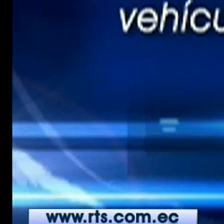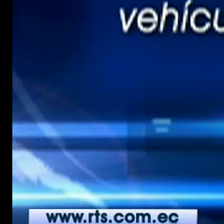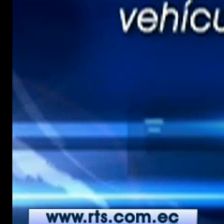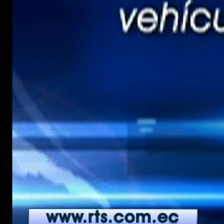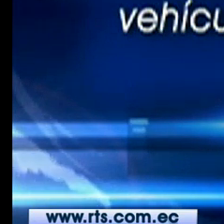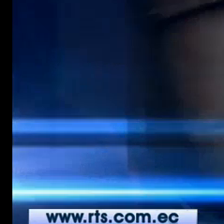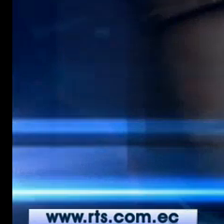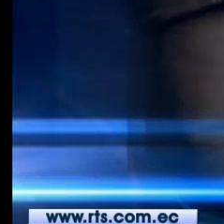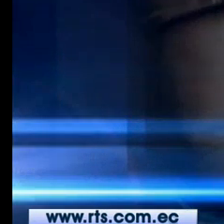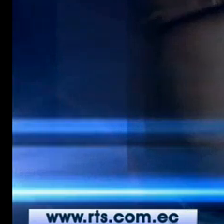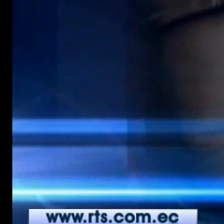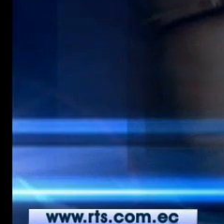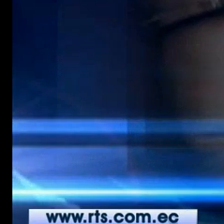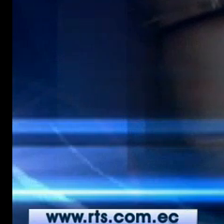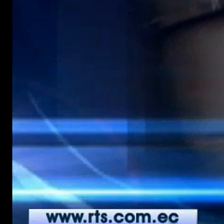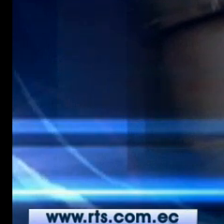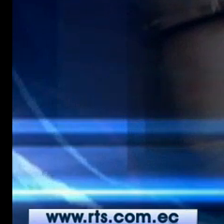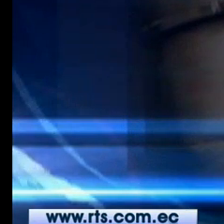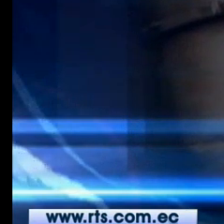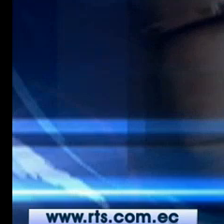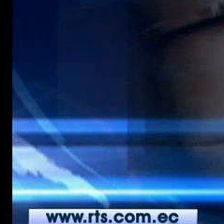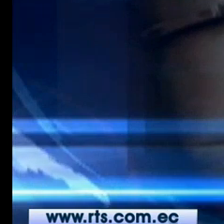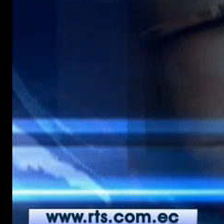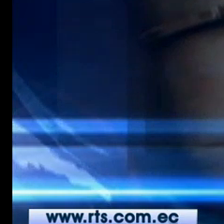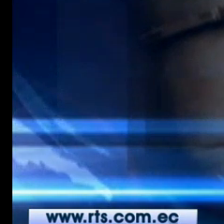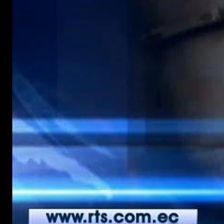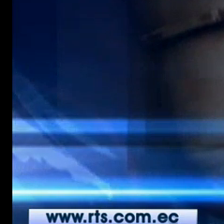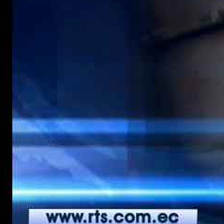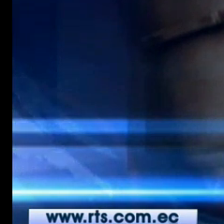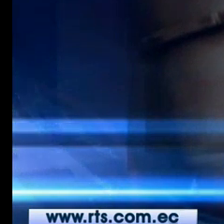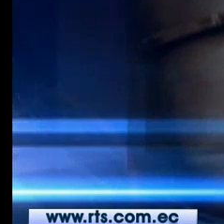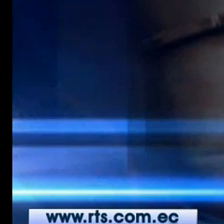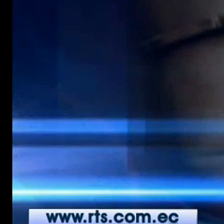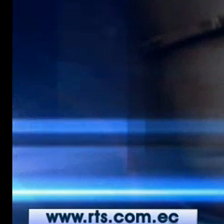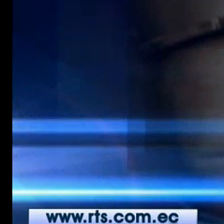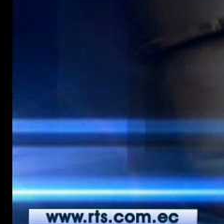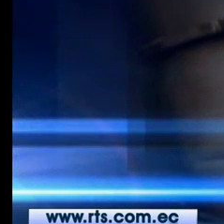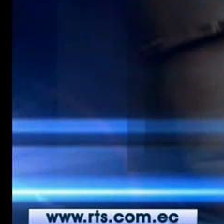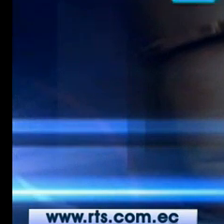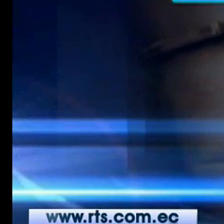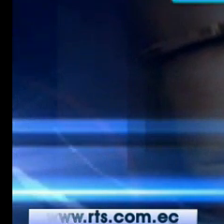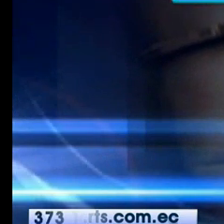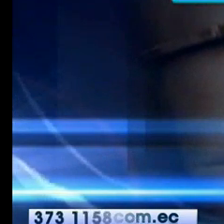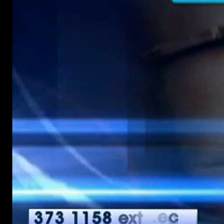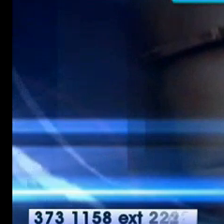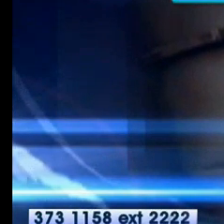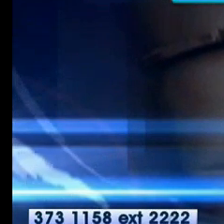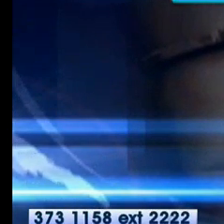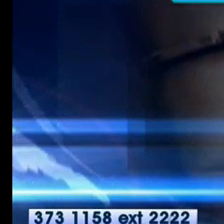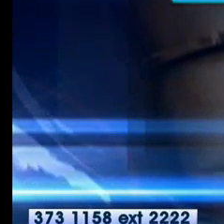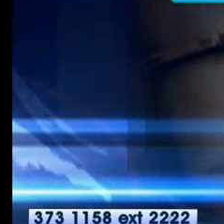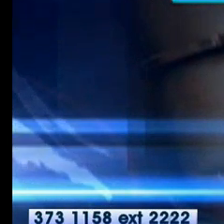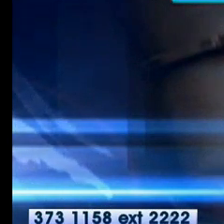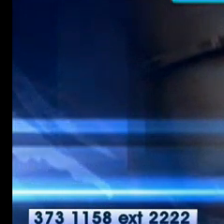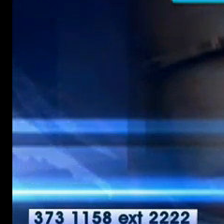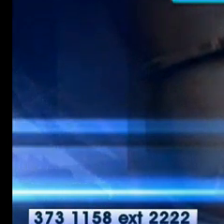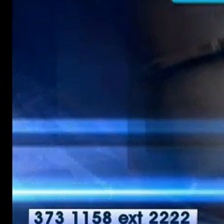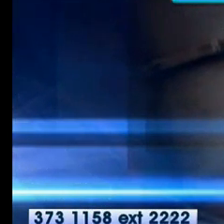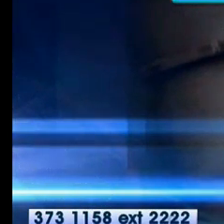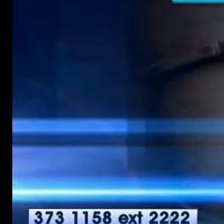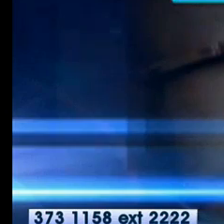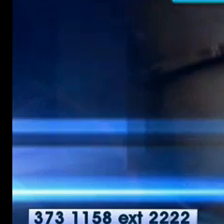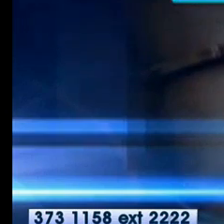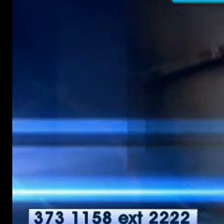de policías. En 1996 estuvo detenido en Estados Unidos. Su última aprehensión se ejecutó